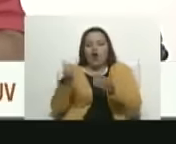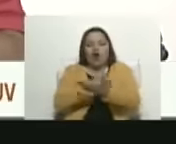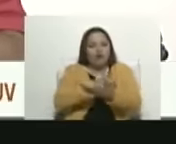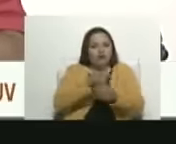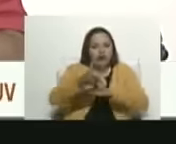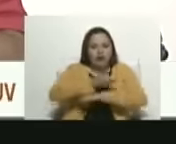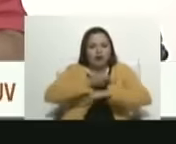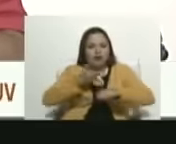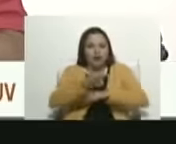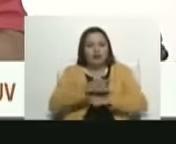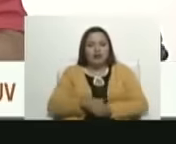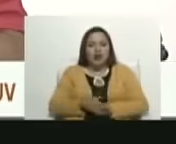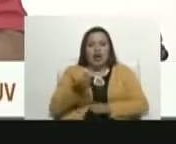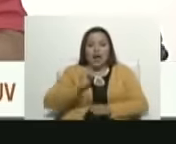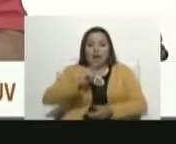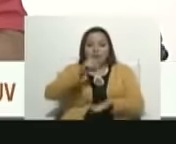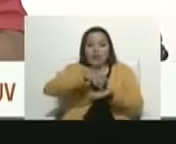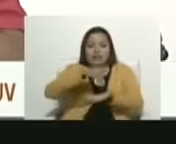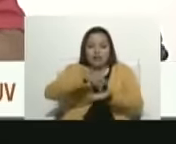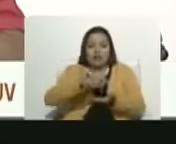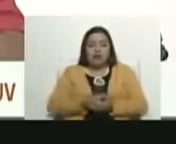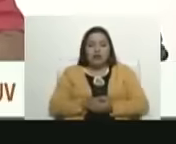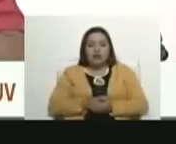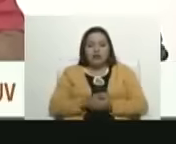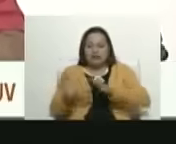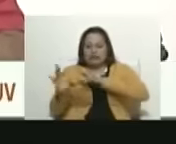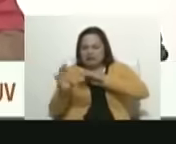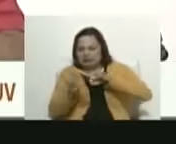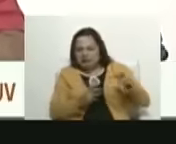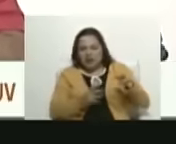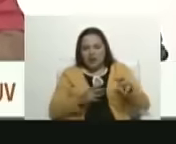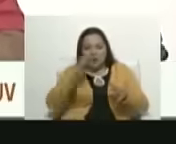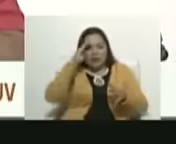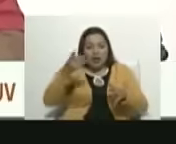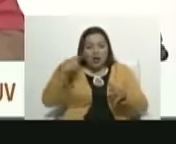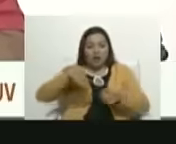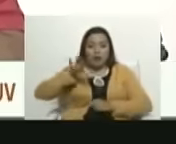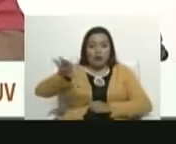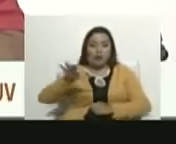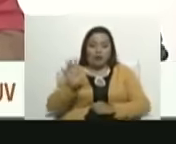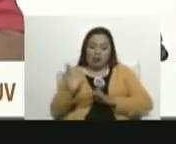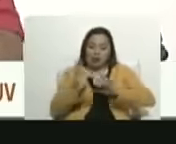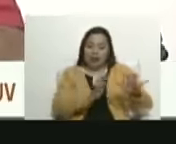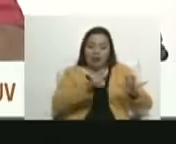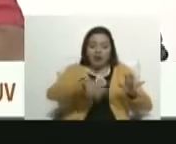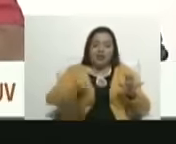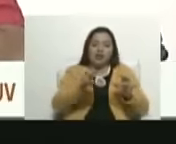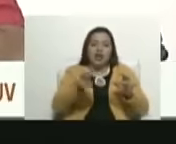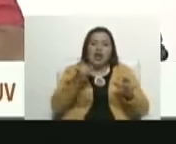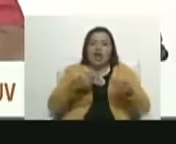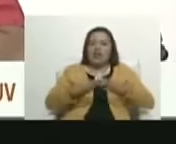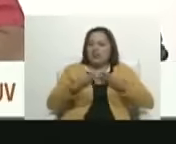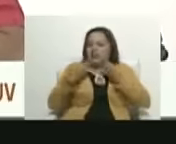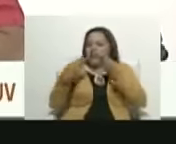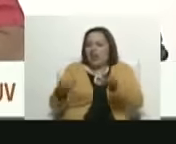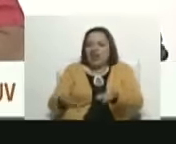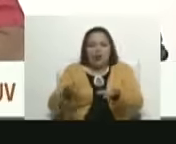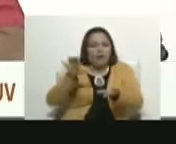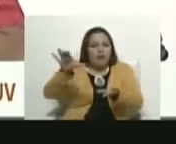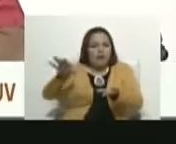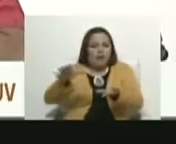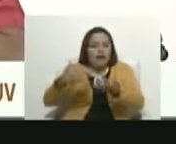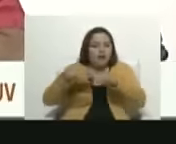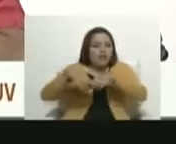Estado. Han participado en invasiones. Han entregado al país